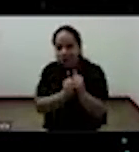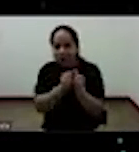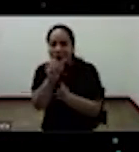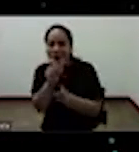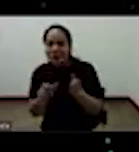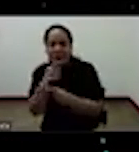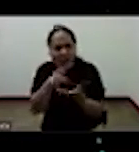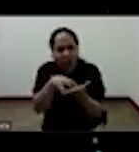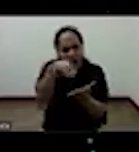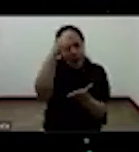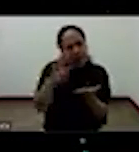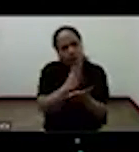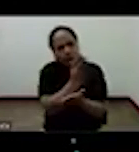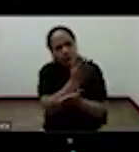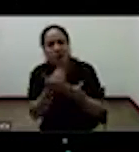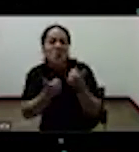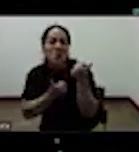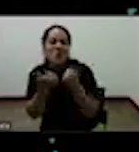es el metrónomo.